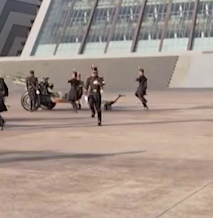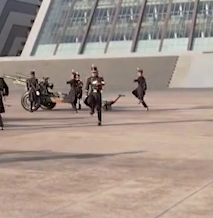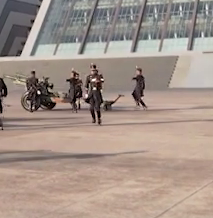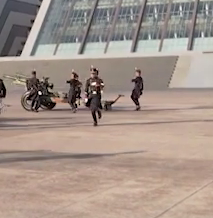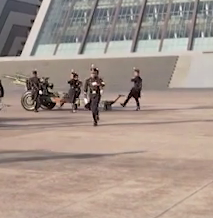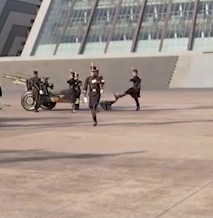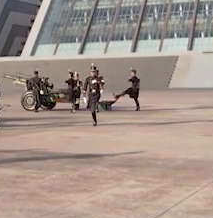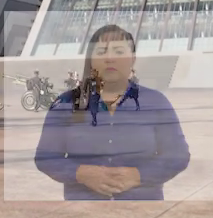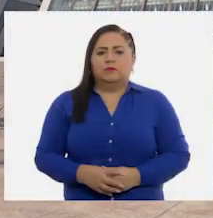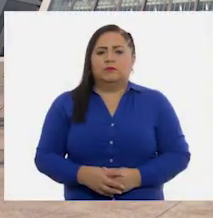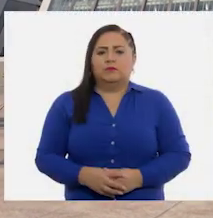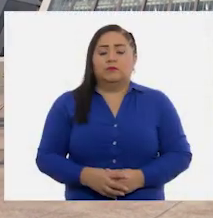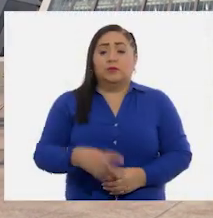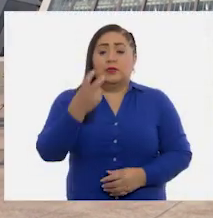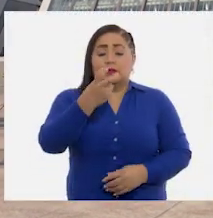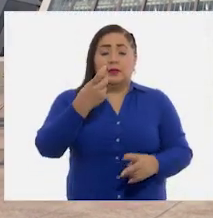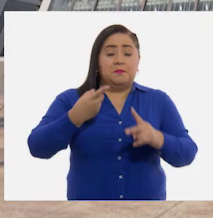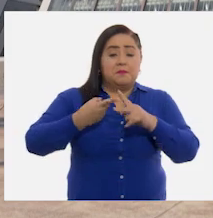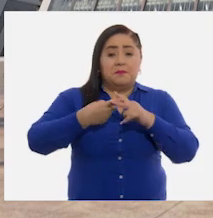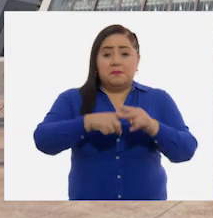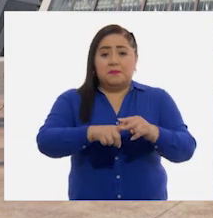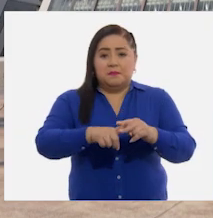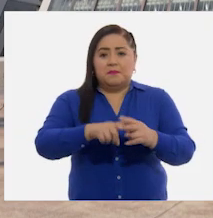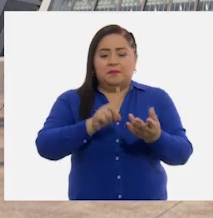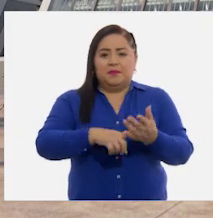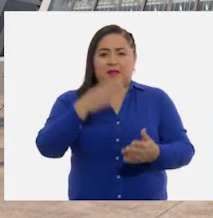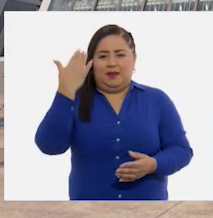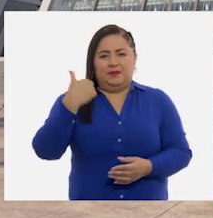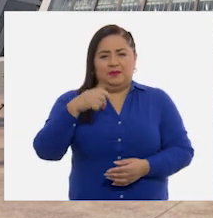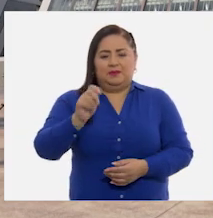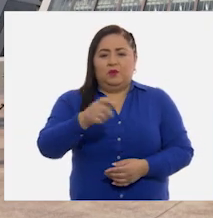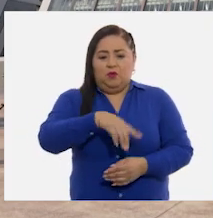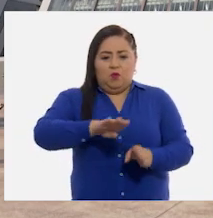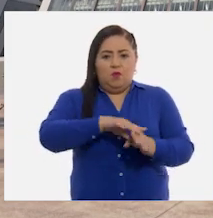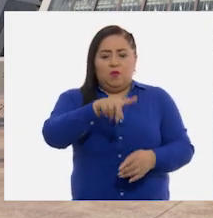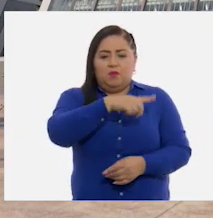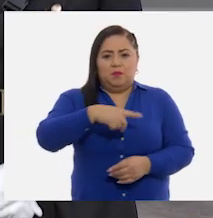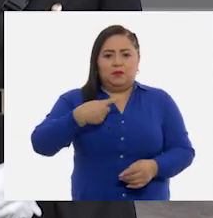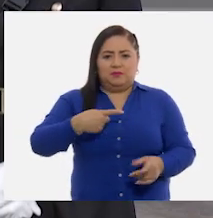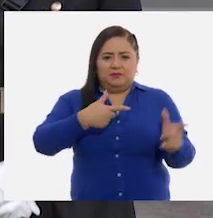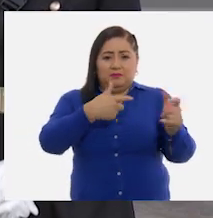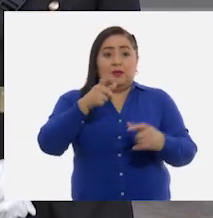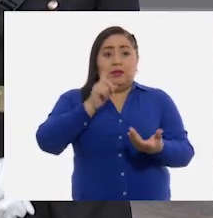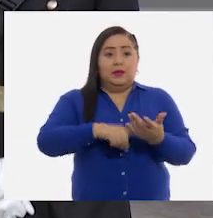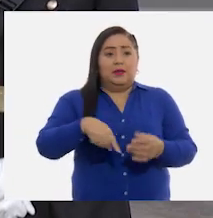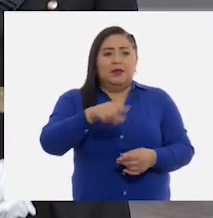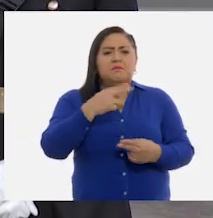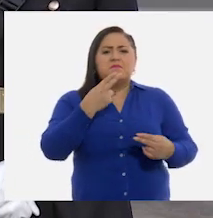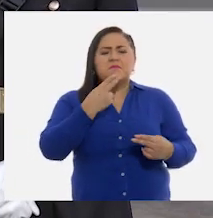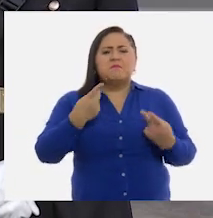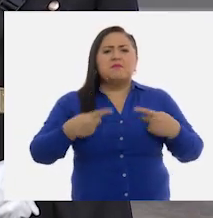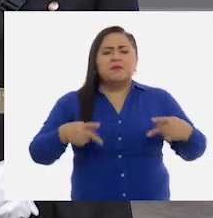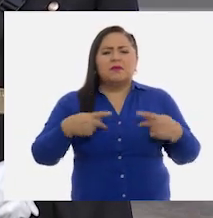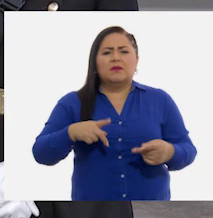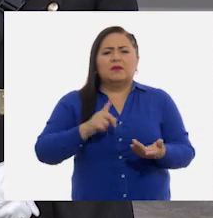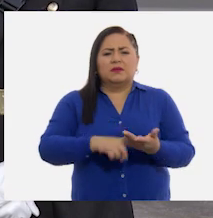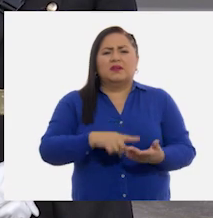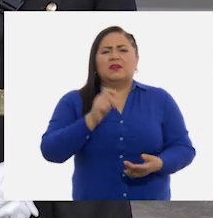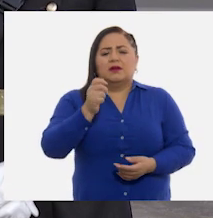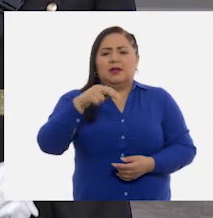partir del segundo año se inicia el adiestramiento e instrucción militar, nosotros como artilleros. Las piezas que utilizamos son el